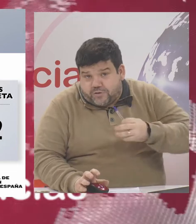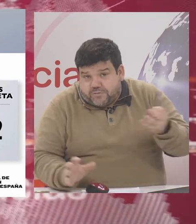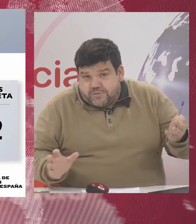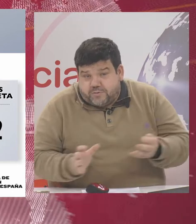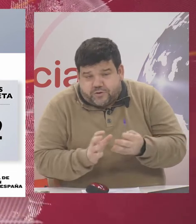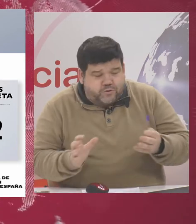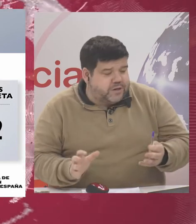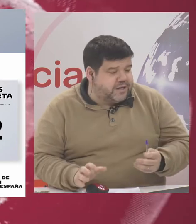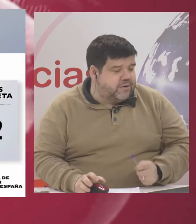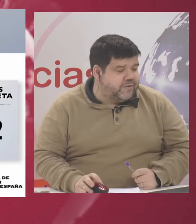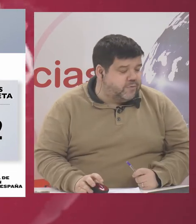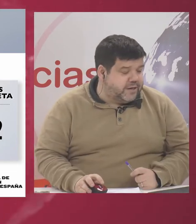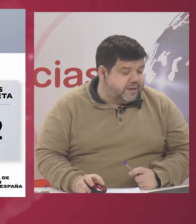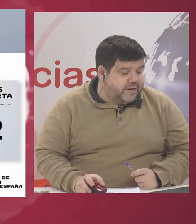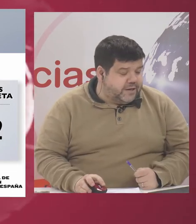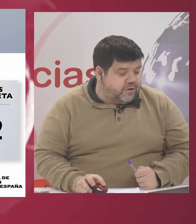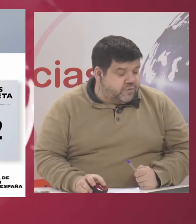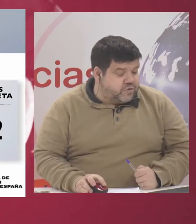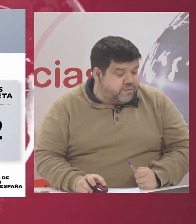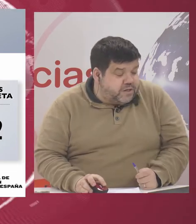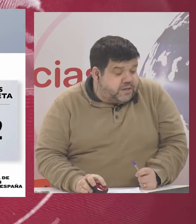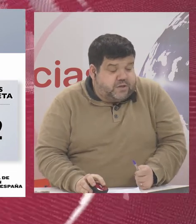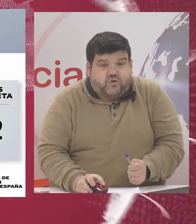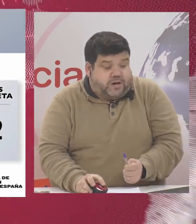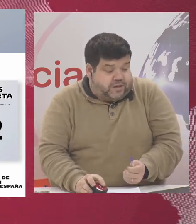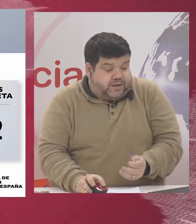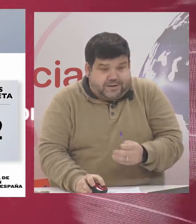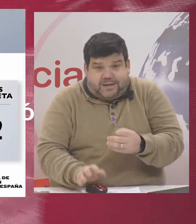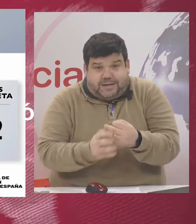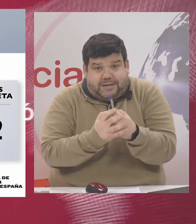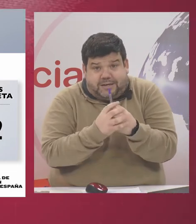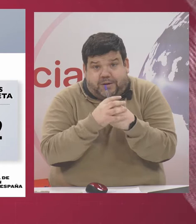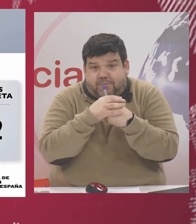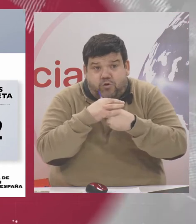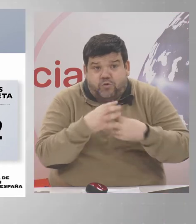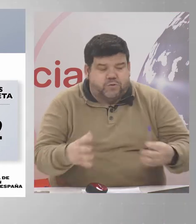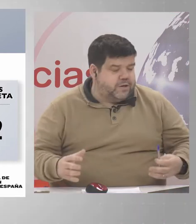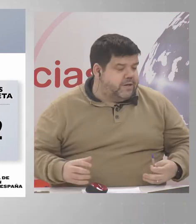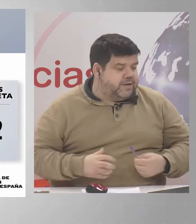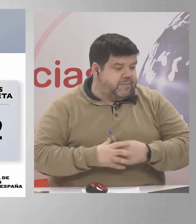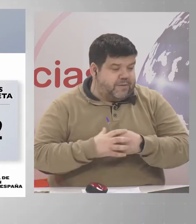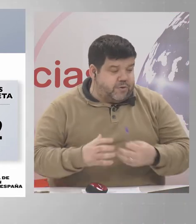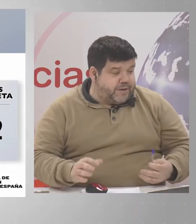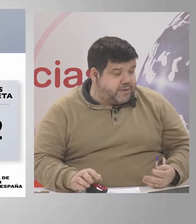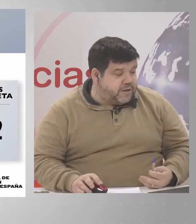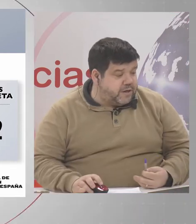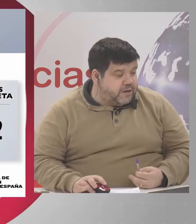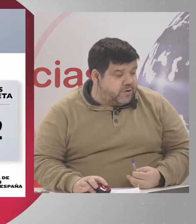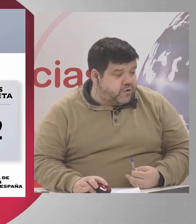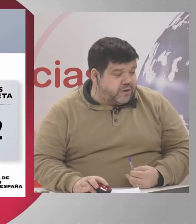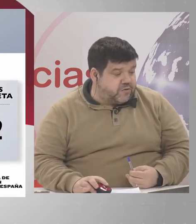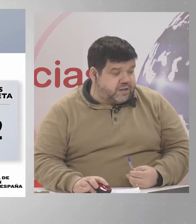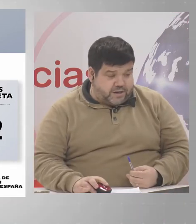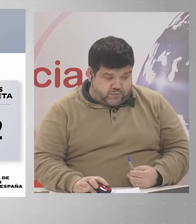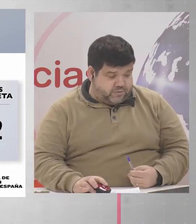De momento no, de momento no han llegado las vacunas en número suficiente, y eso nos hace que veamos luz, que veamos esperanza